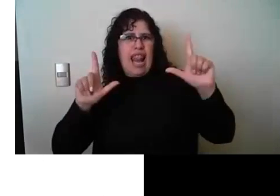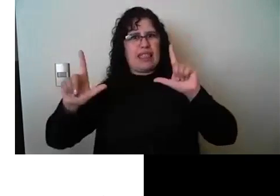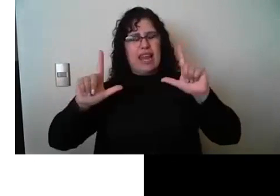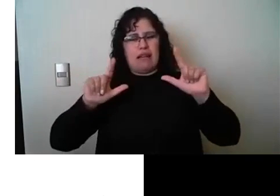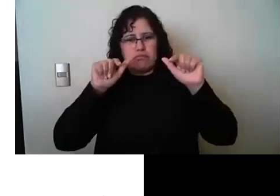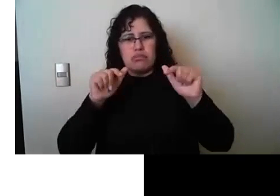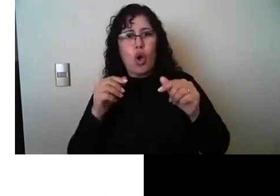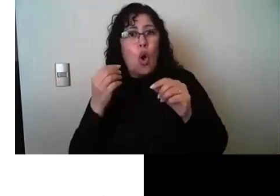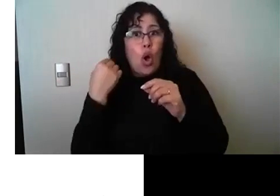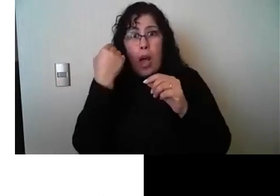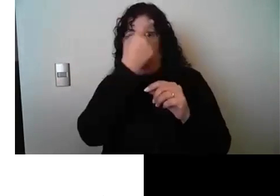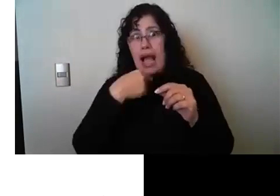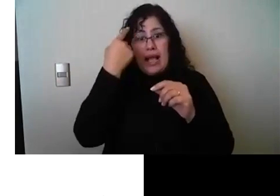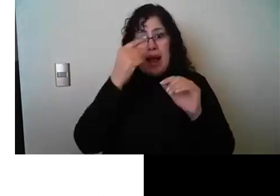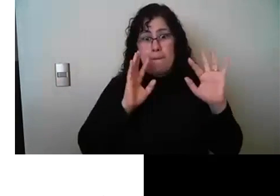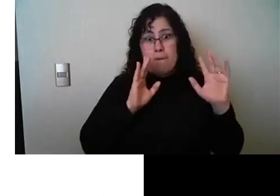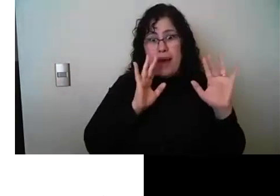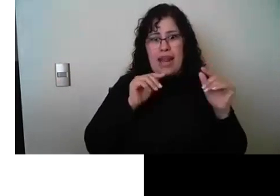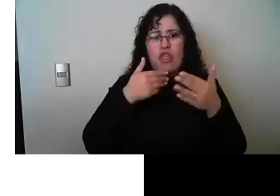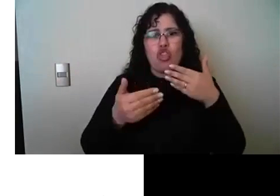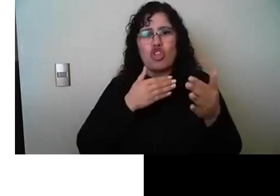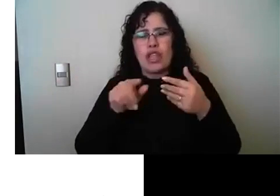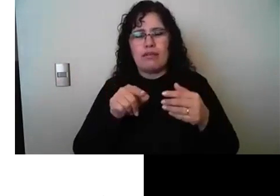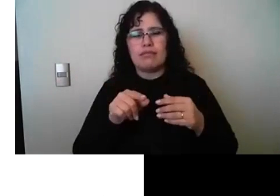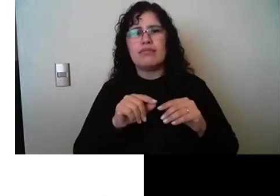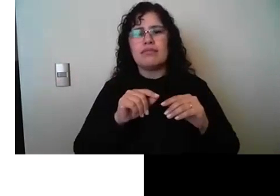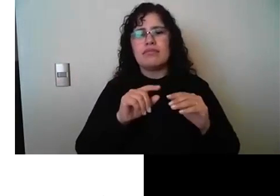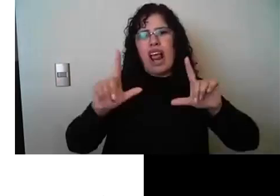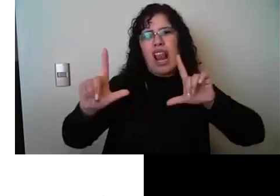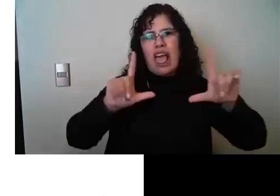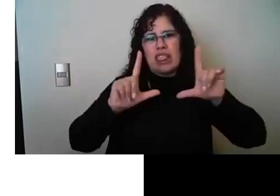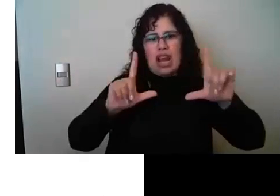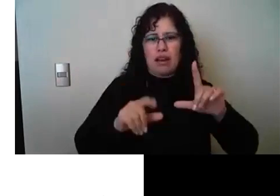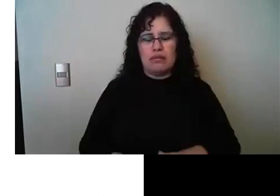cara están hacia la superficie lateral.